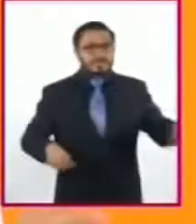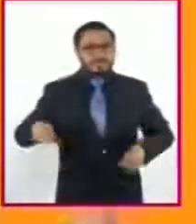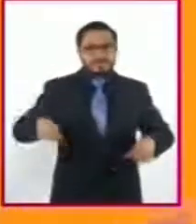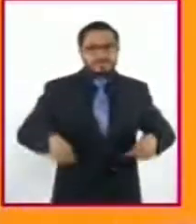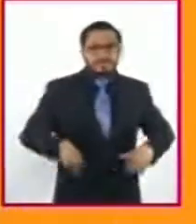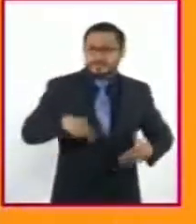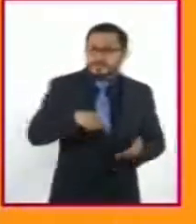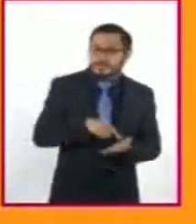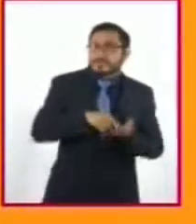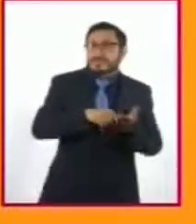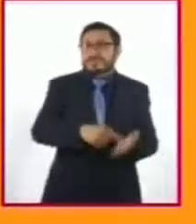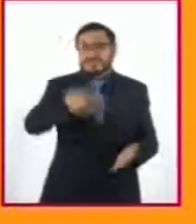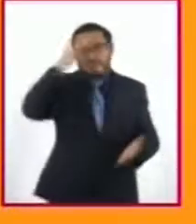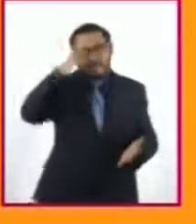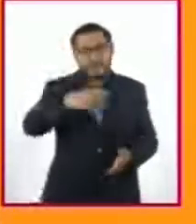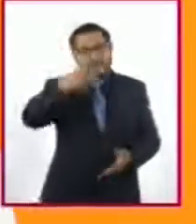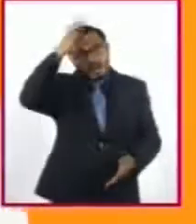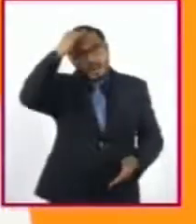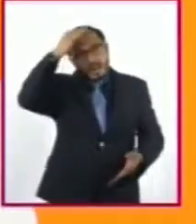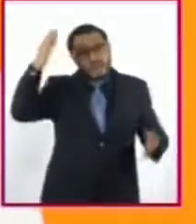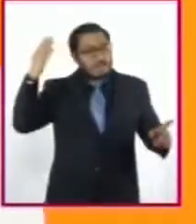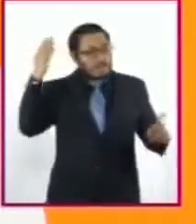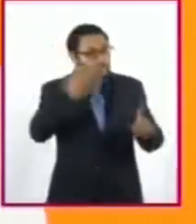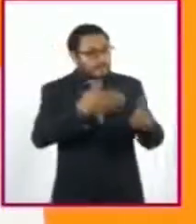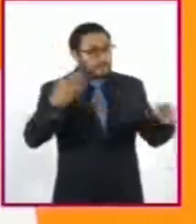para fortalecer el aprendizaje esperado.